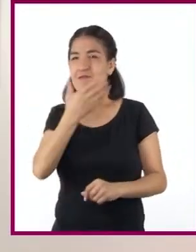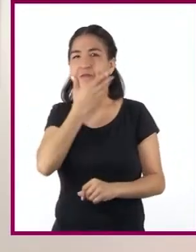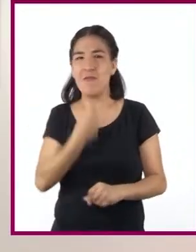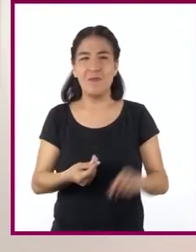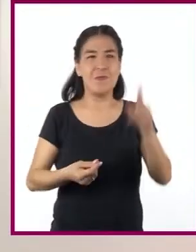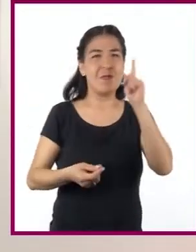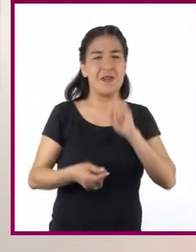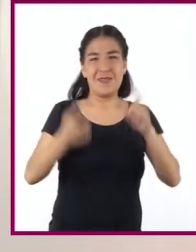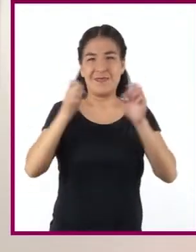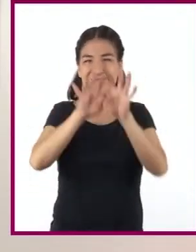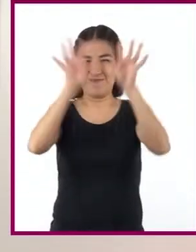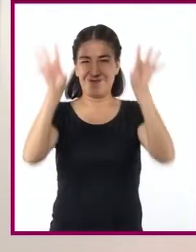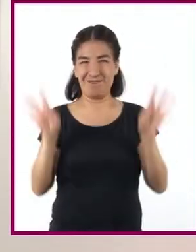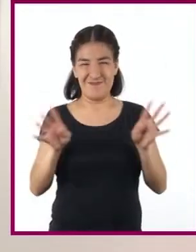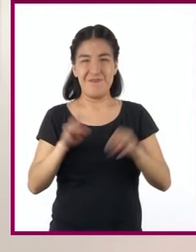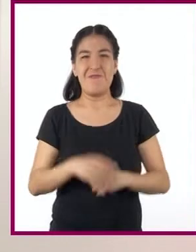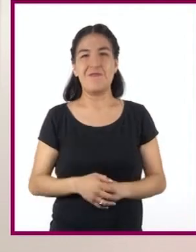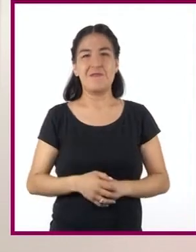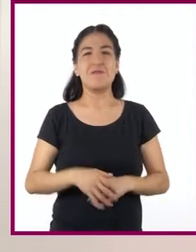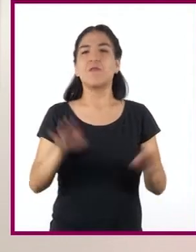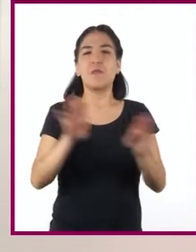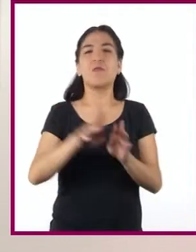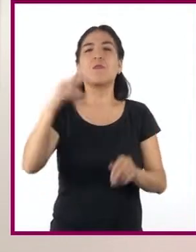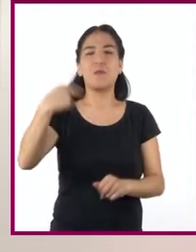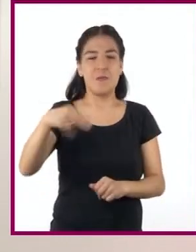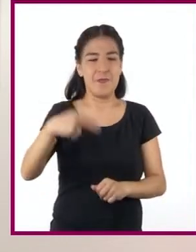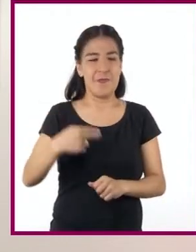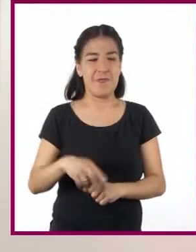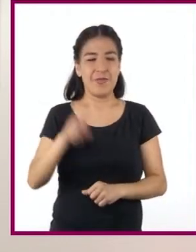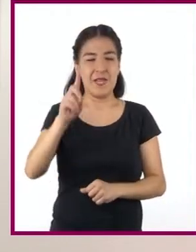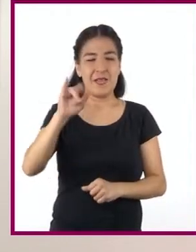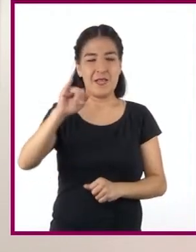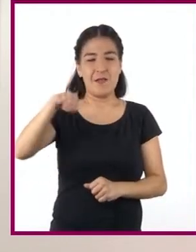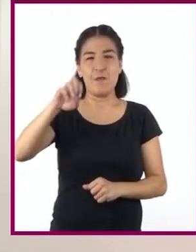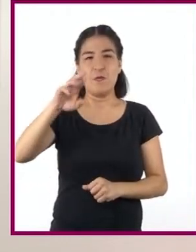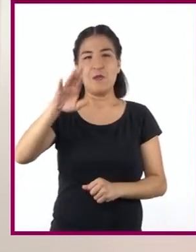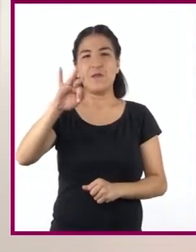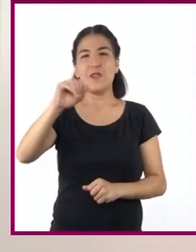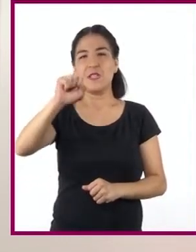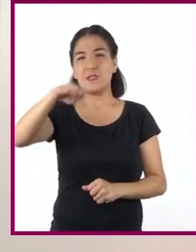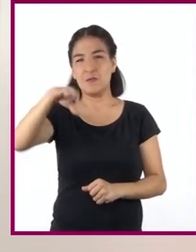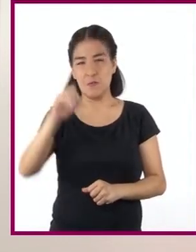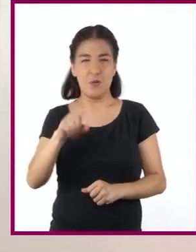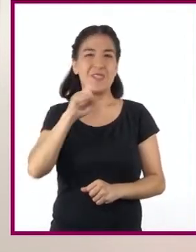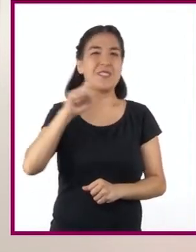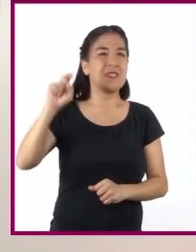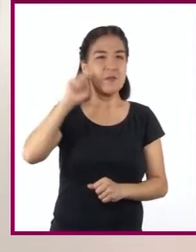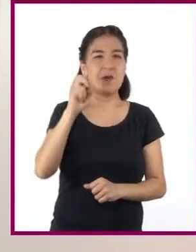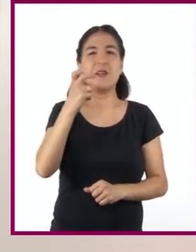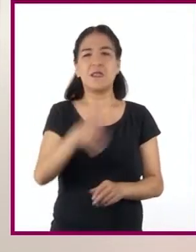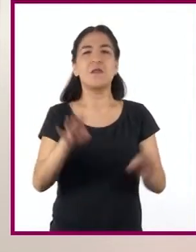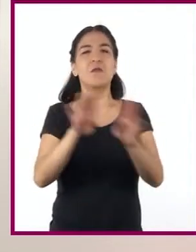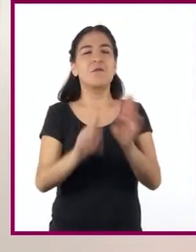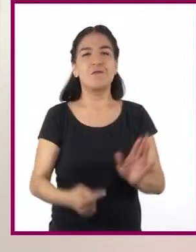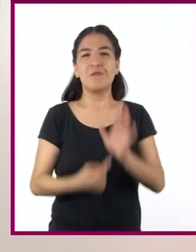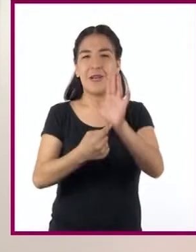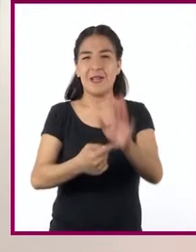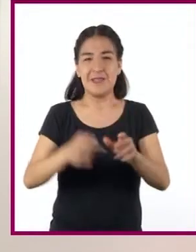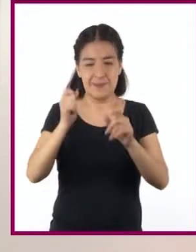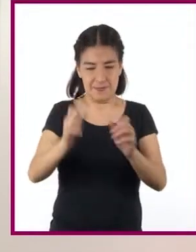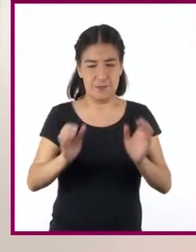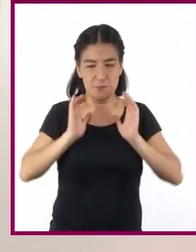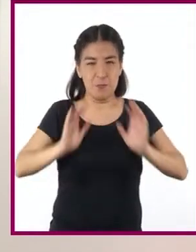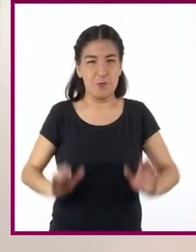machos. Esto se denomina dimorfismo sexual y representa un claro ejemplo de adaptaciones